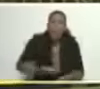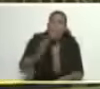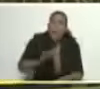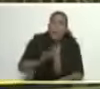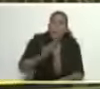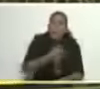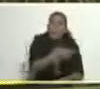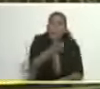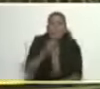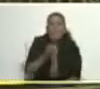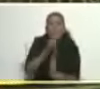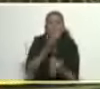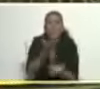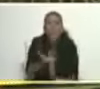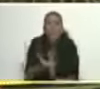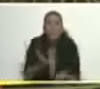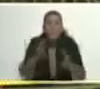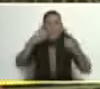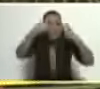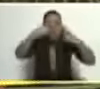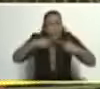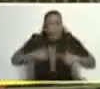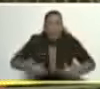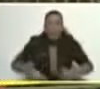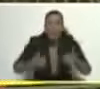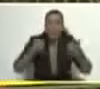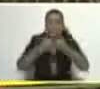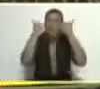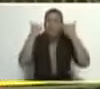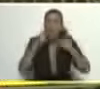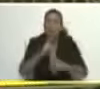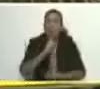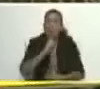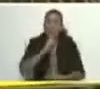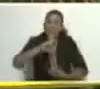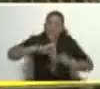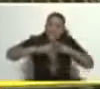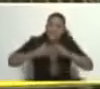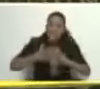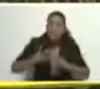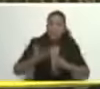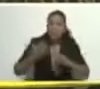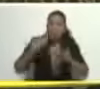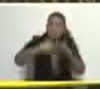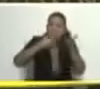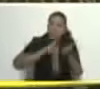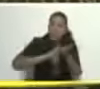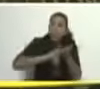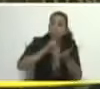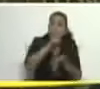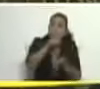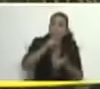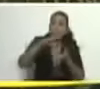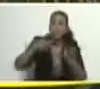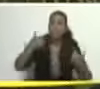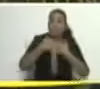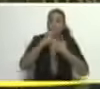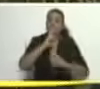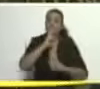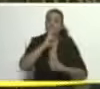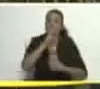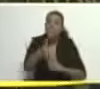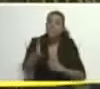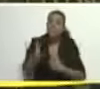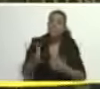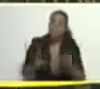importante de la supervivencia humana, de los desafíos de la humanidad, y ha formulado soluciones a esos desafíos.